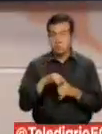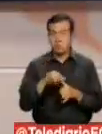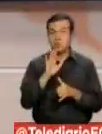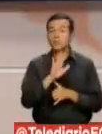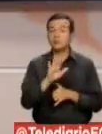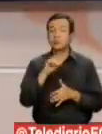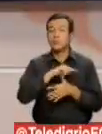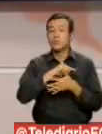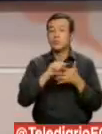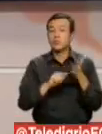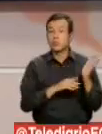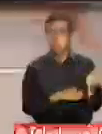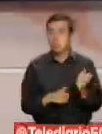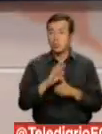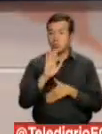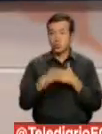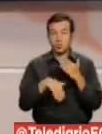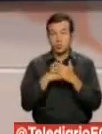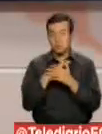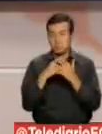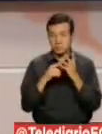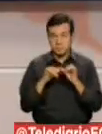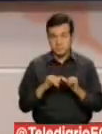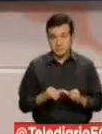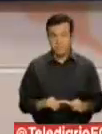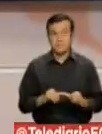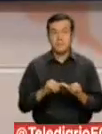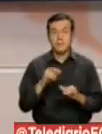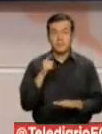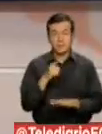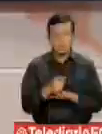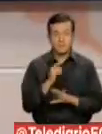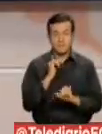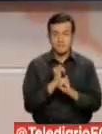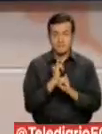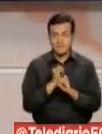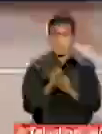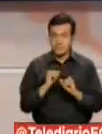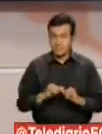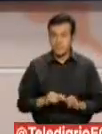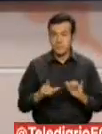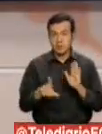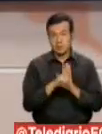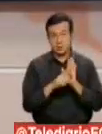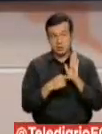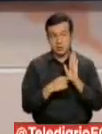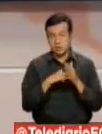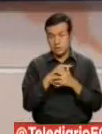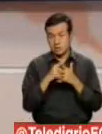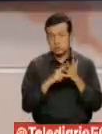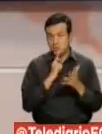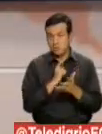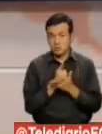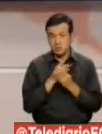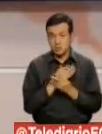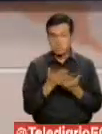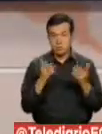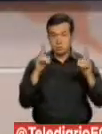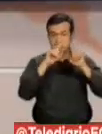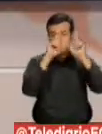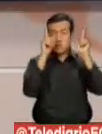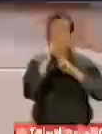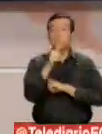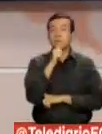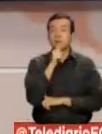poner la infraestructura, dictar el marco institucional, las leyes, en fin. Pero es el sector privado